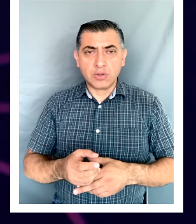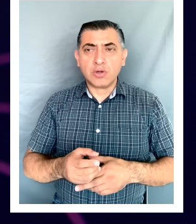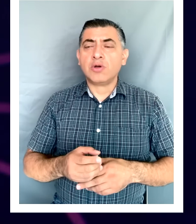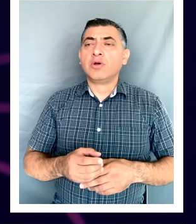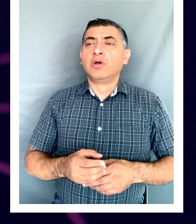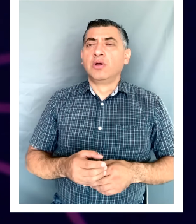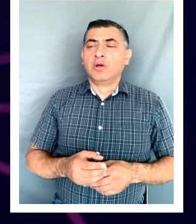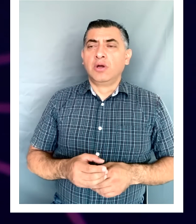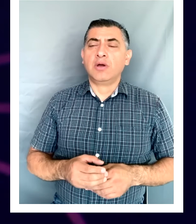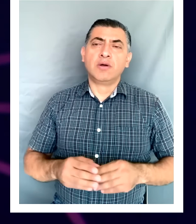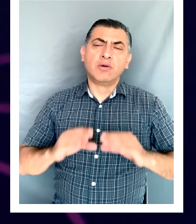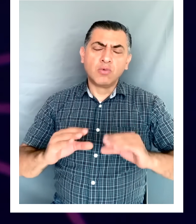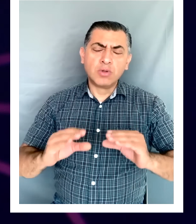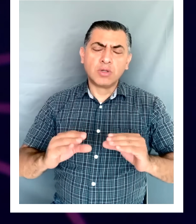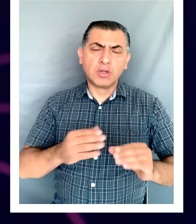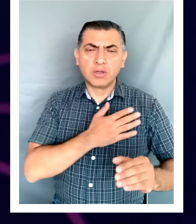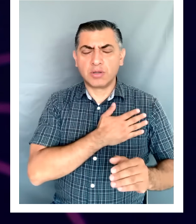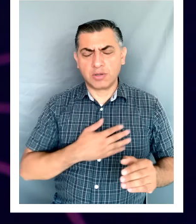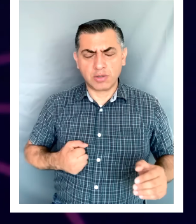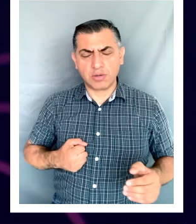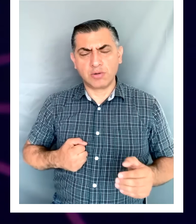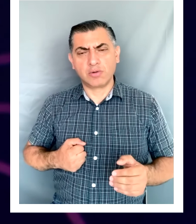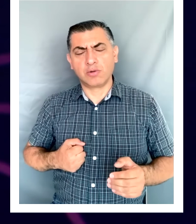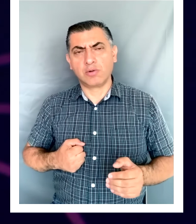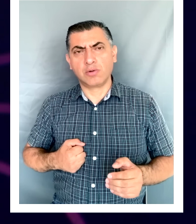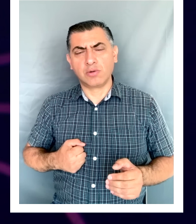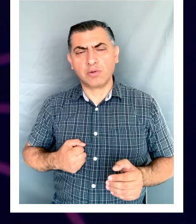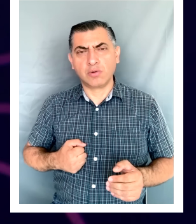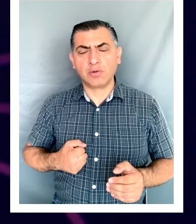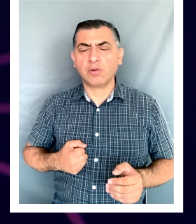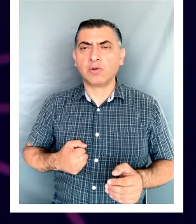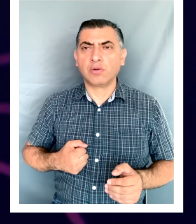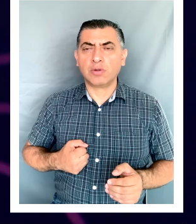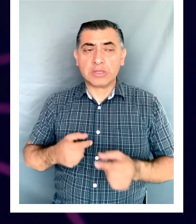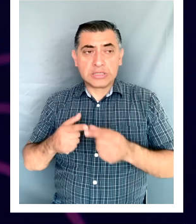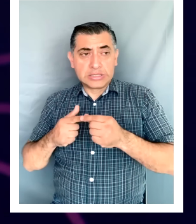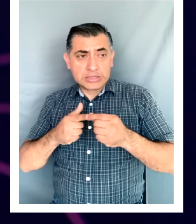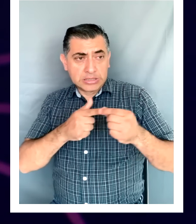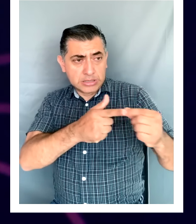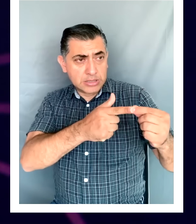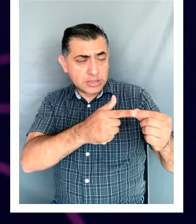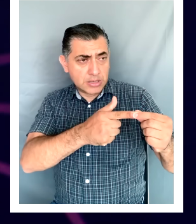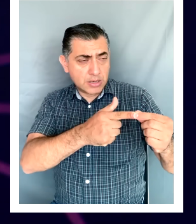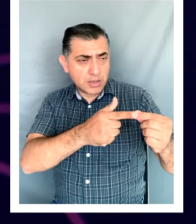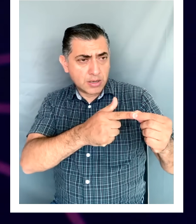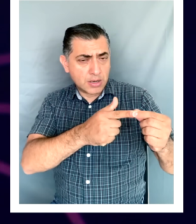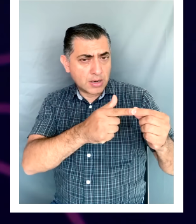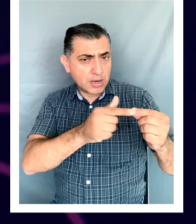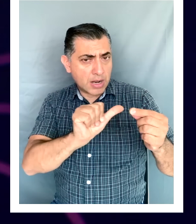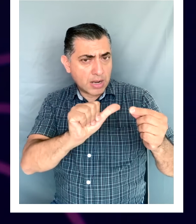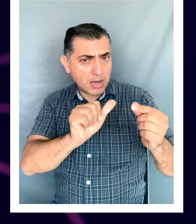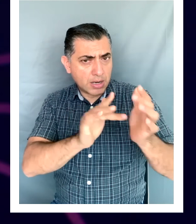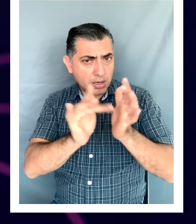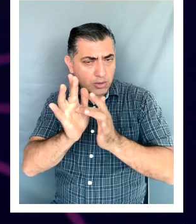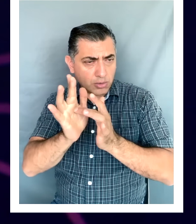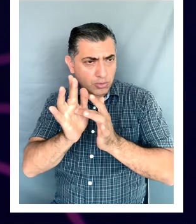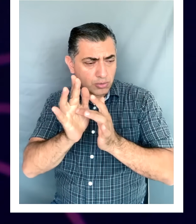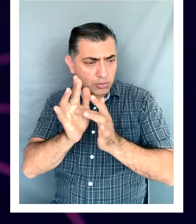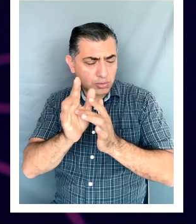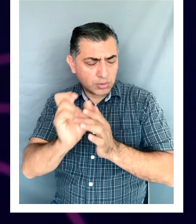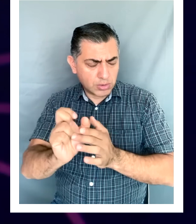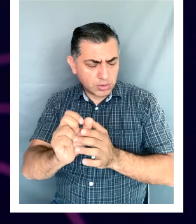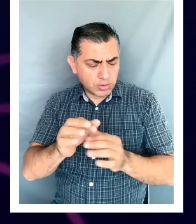en mujercitas se trata de amarlos y de guiarlos a aquel que los ama más que tú más que nosotros Esos son